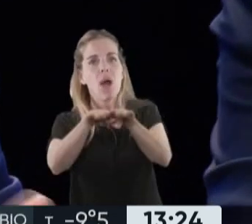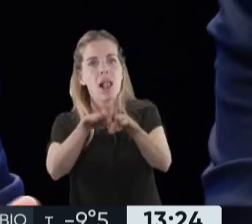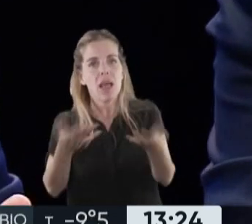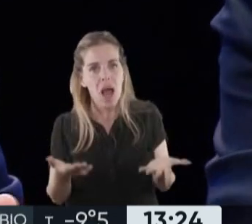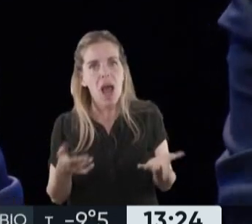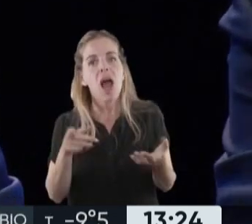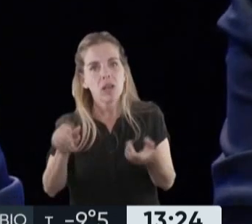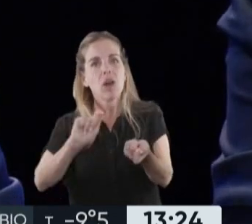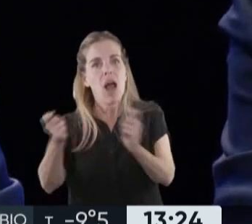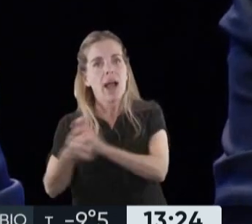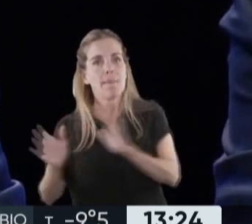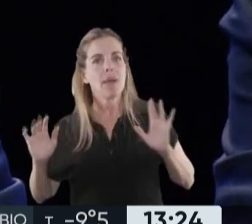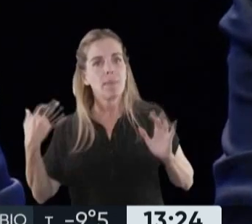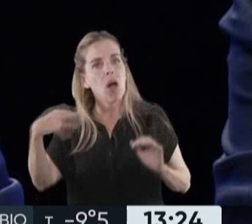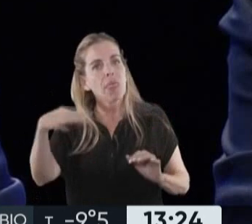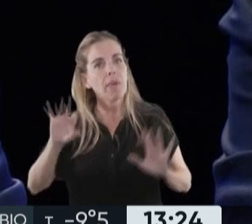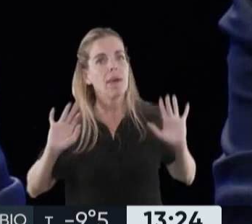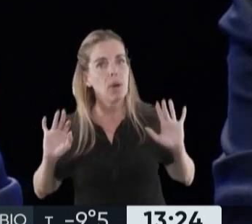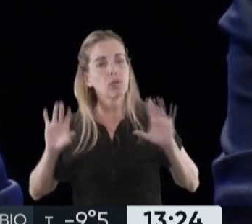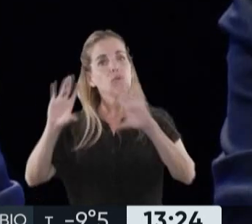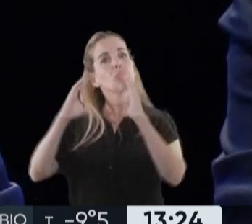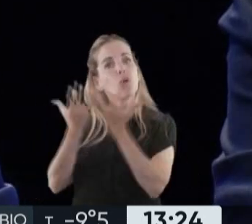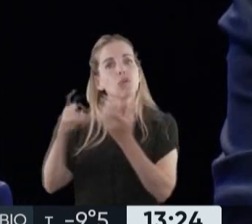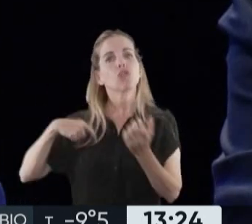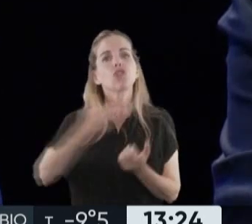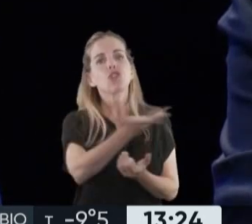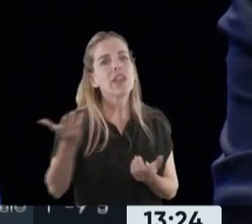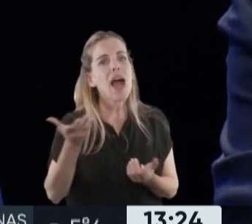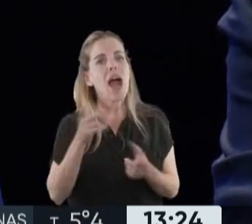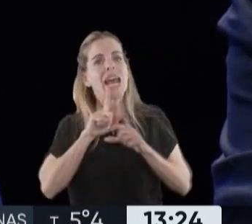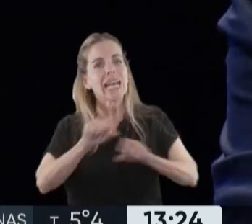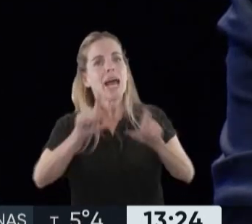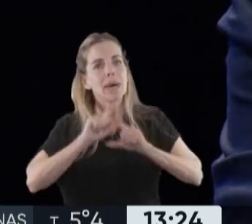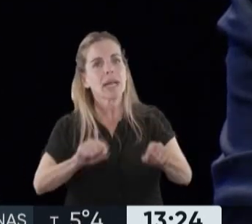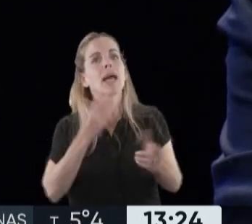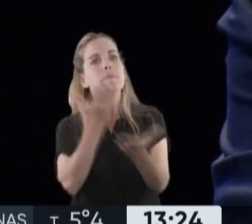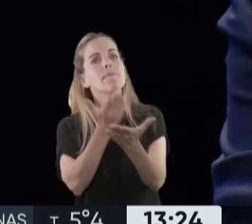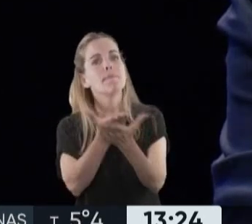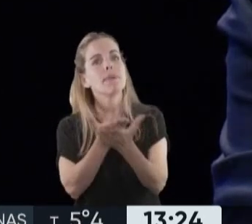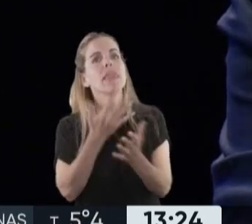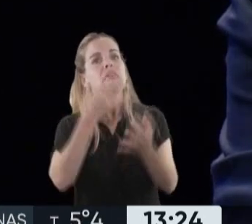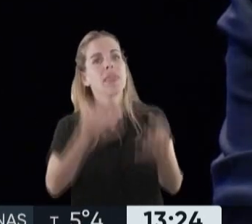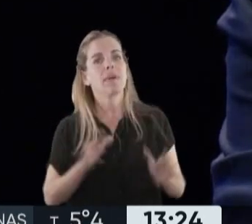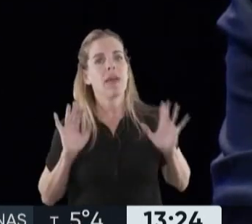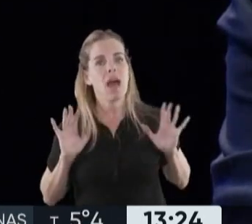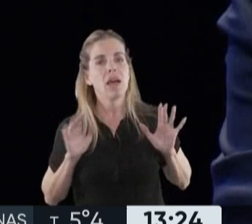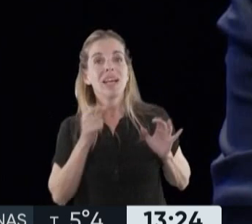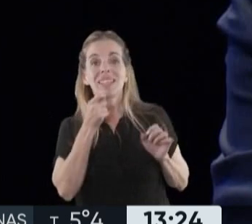Eso hay que cambiarlo. El mundo lo reclama, la sociedad lo reclama. Vamos a ser mejores si hacemos esas